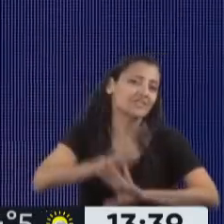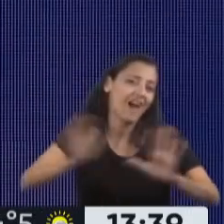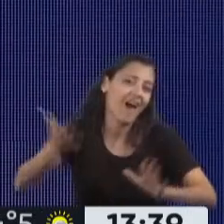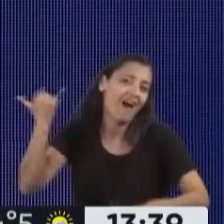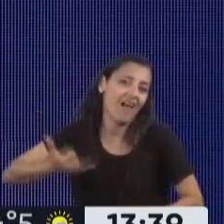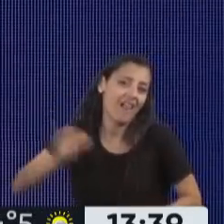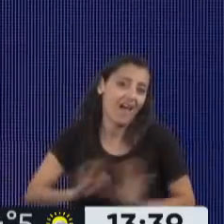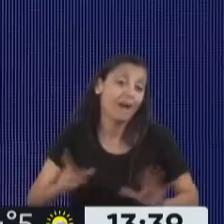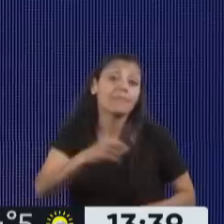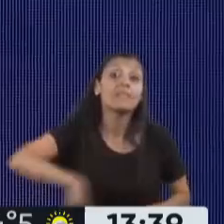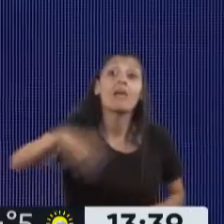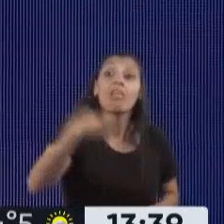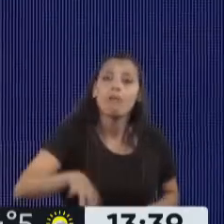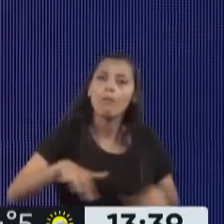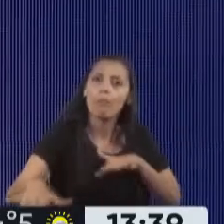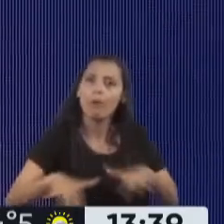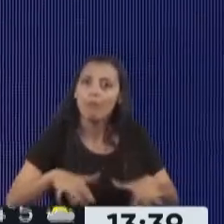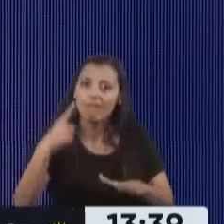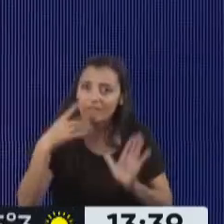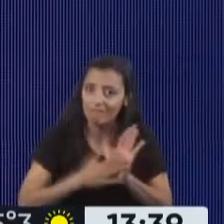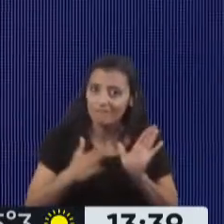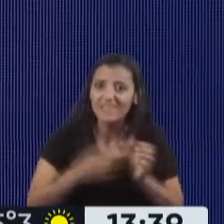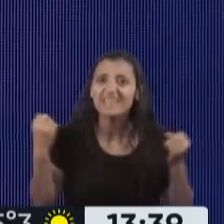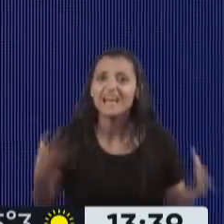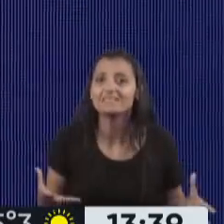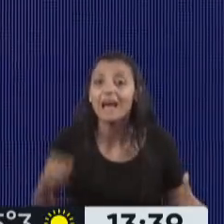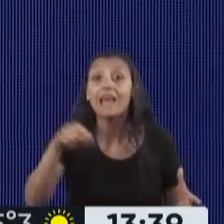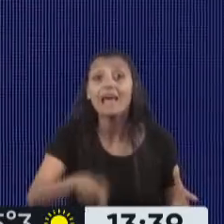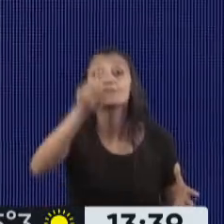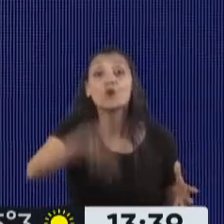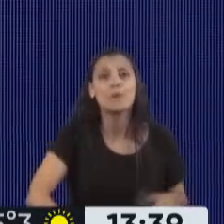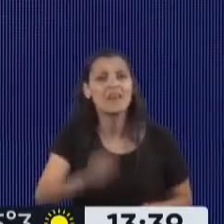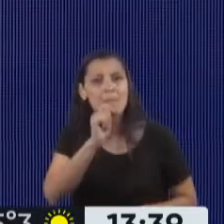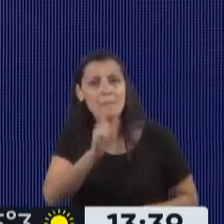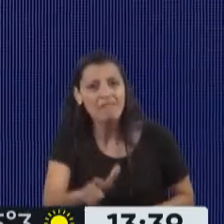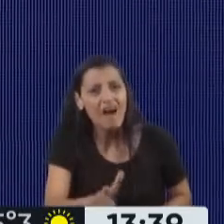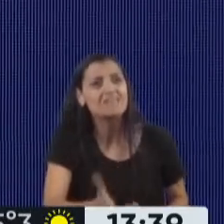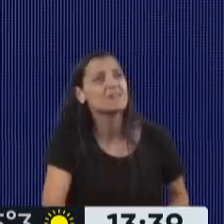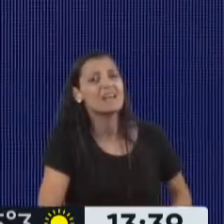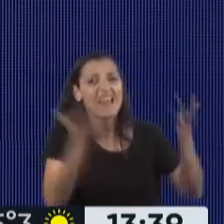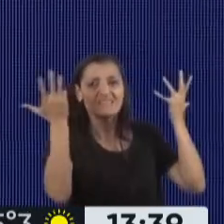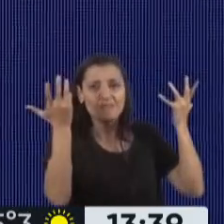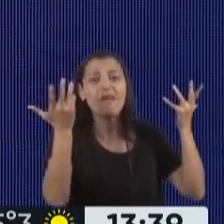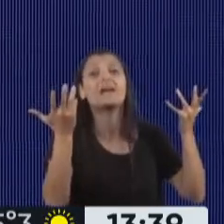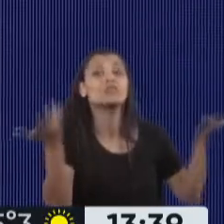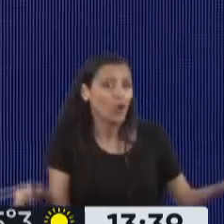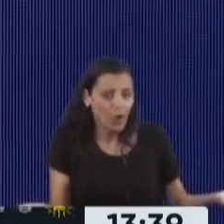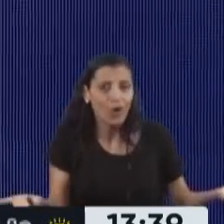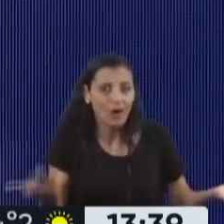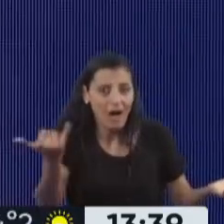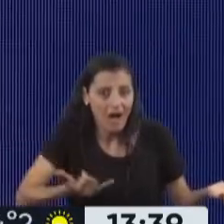que traerlos, nada más. Eso facilita el crecimiento en la